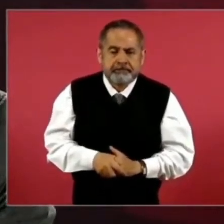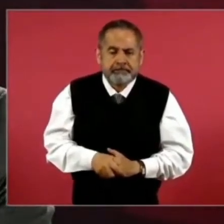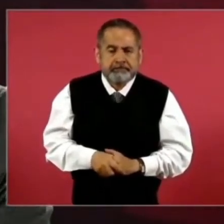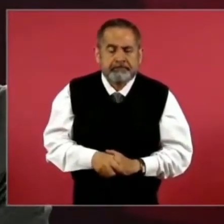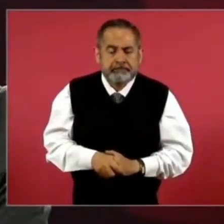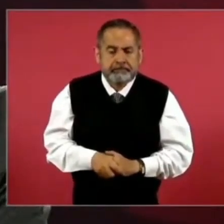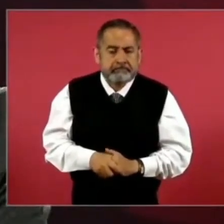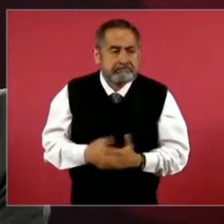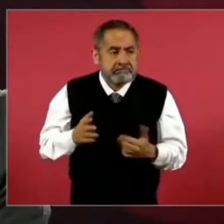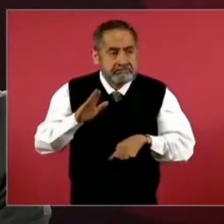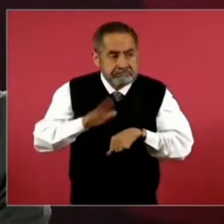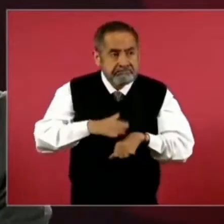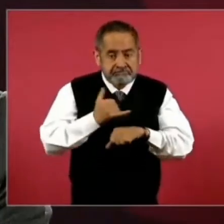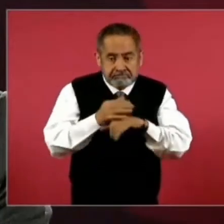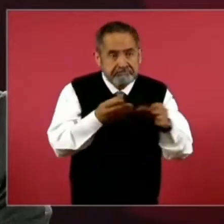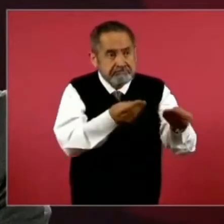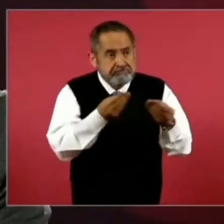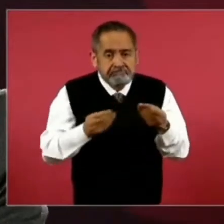No ha habido más,